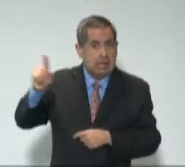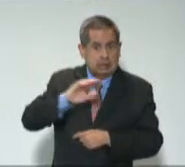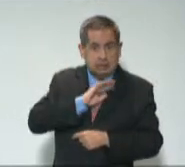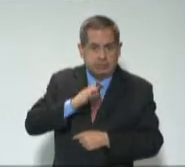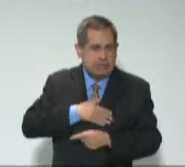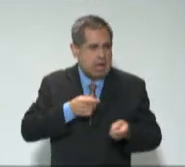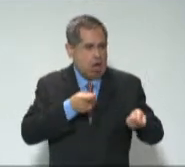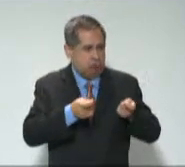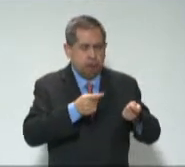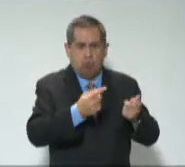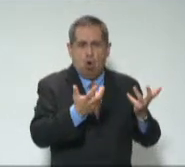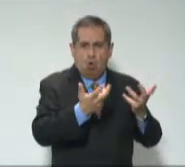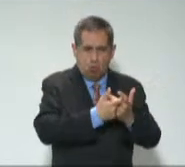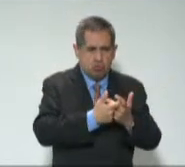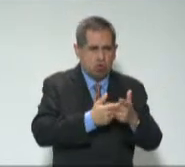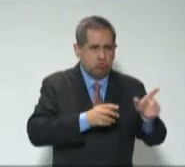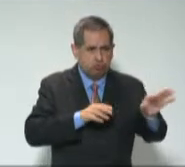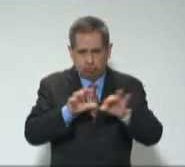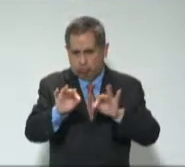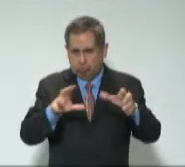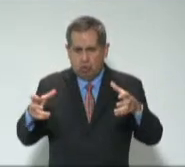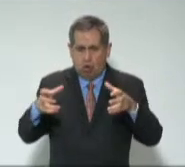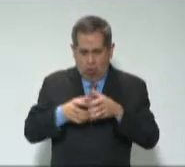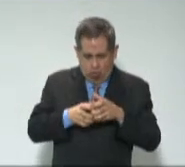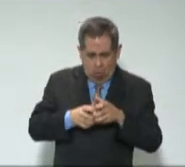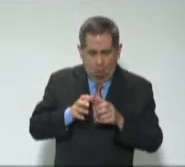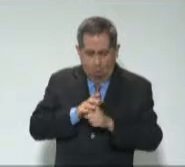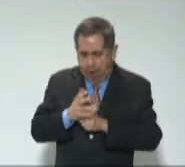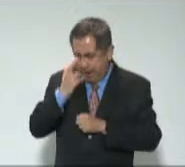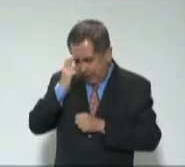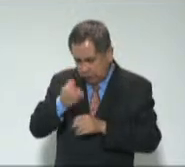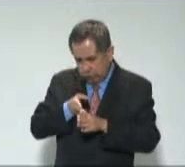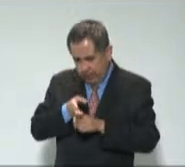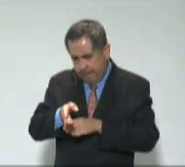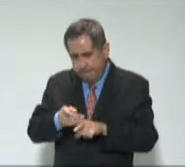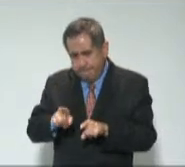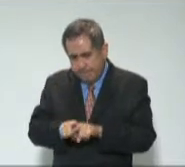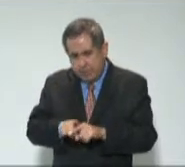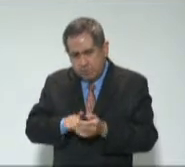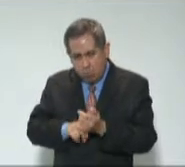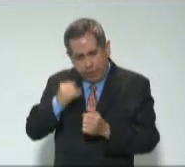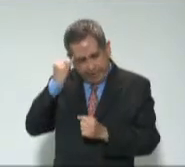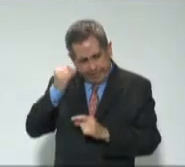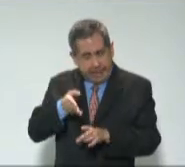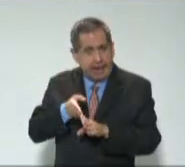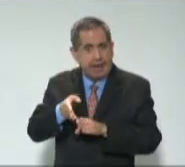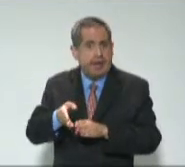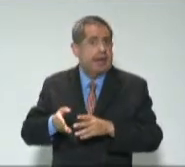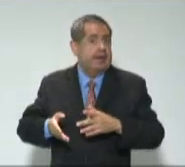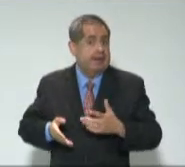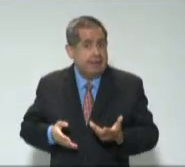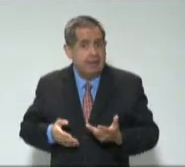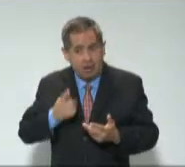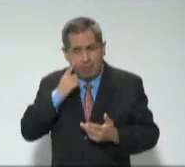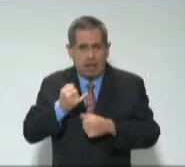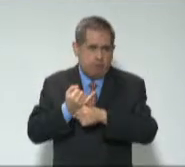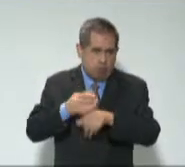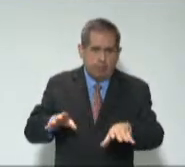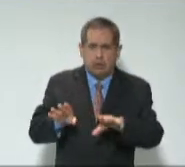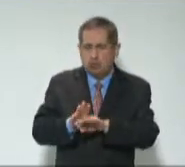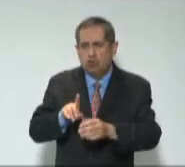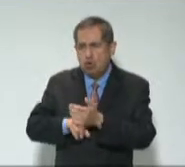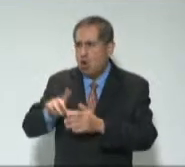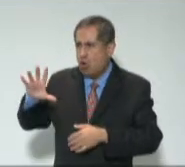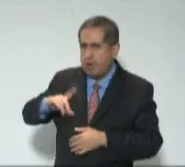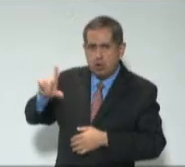español para poder tener una lógica unificada y coordinada no solamente en el manejo de información